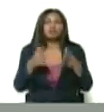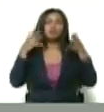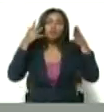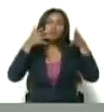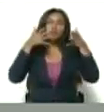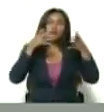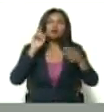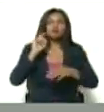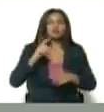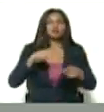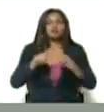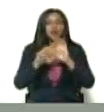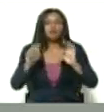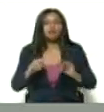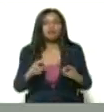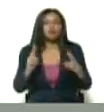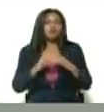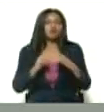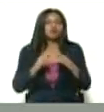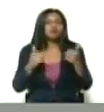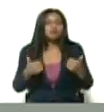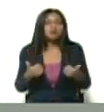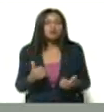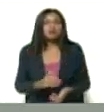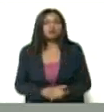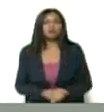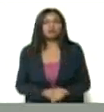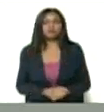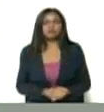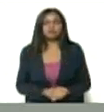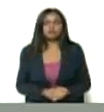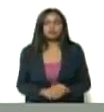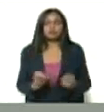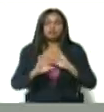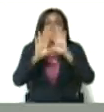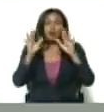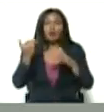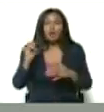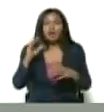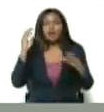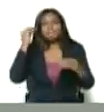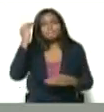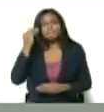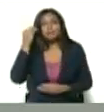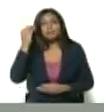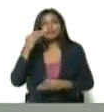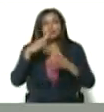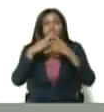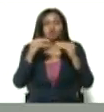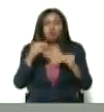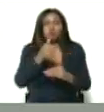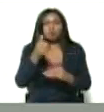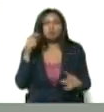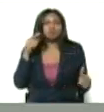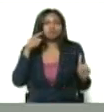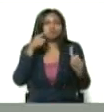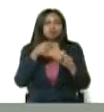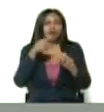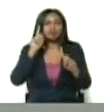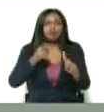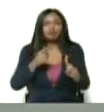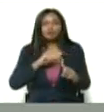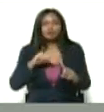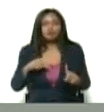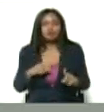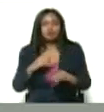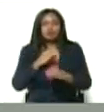enseñanza, nuevas maneras de conocimiento. Correcto, correcto. Hay que pensar, fíjate, todo pareciera indicar que